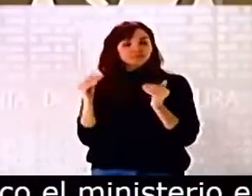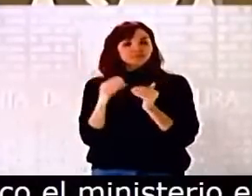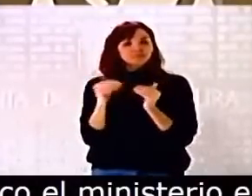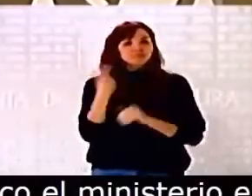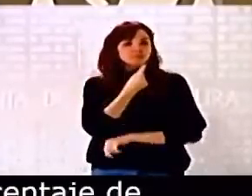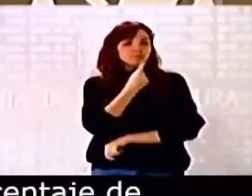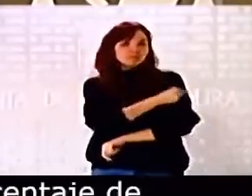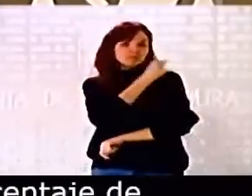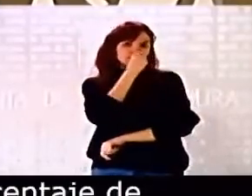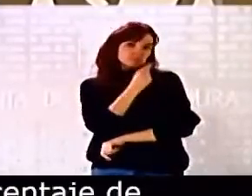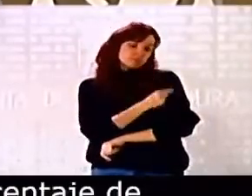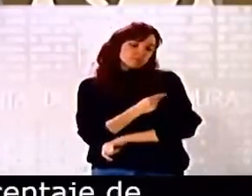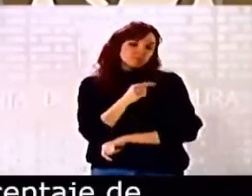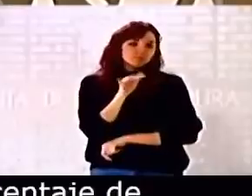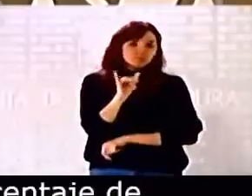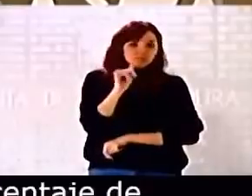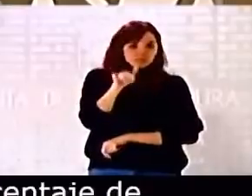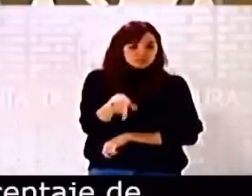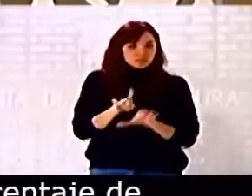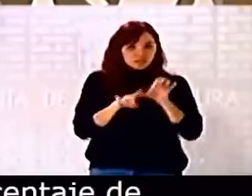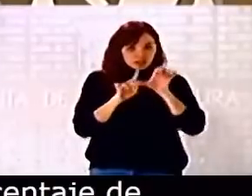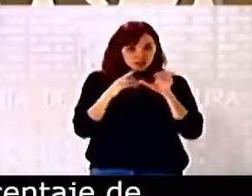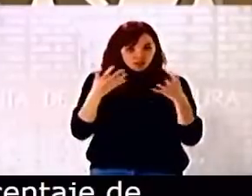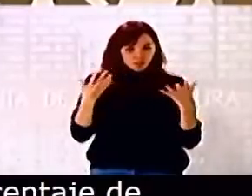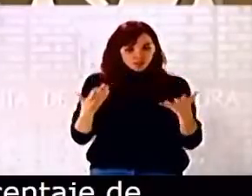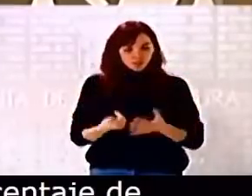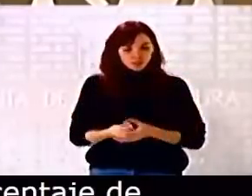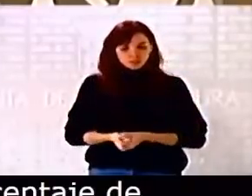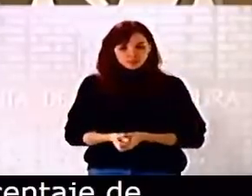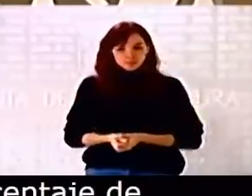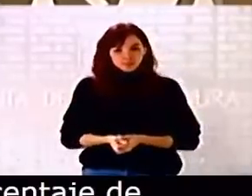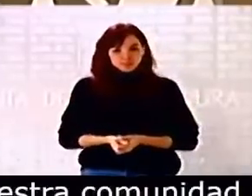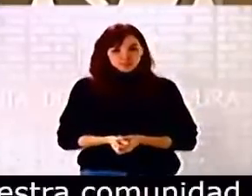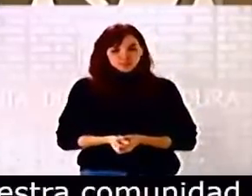dosis de vacunas que tenemos en nuestra comunidad autónoma.